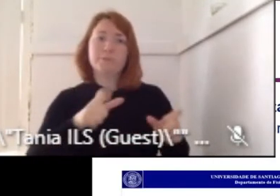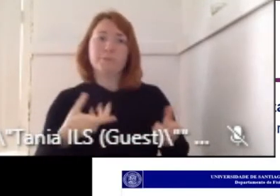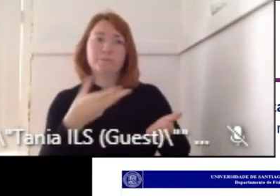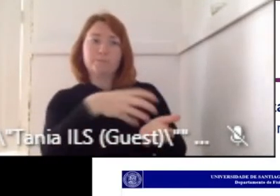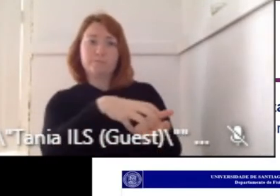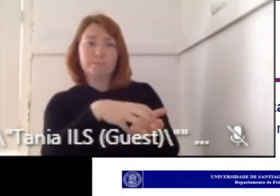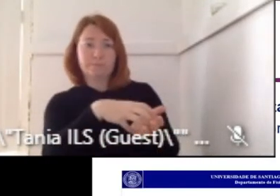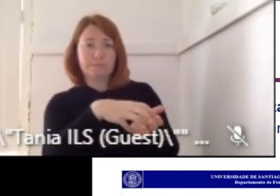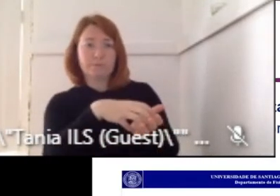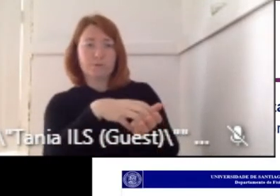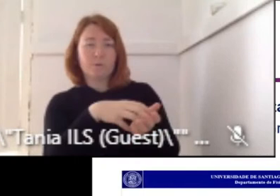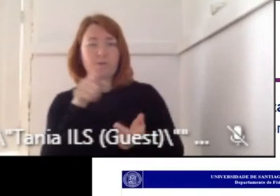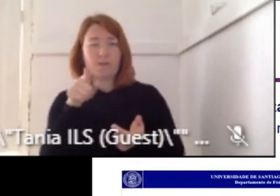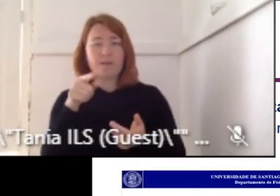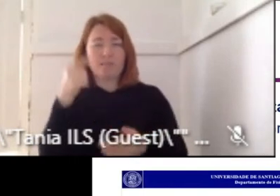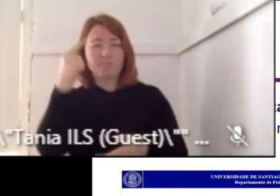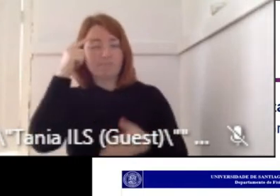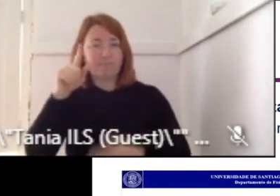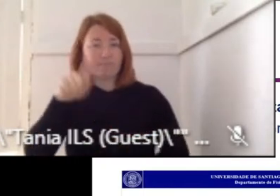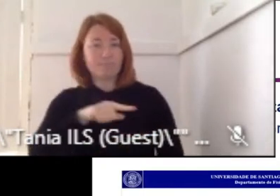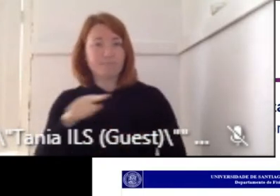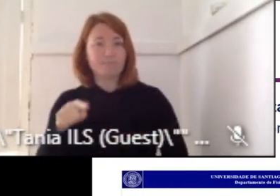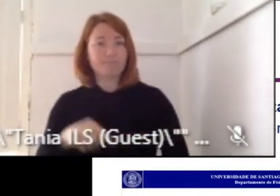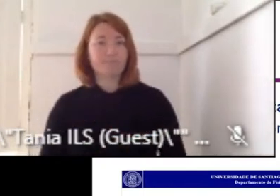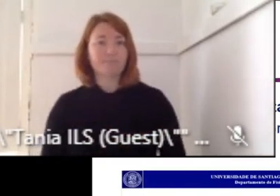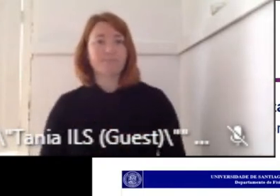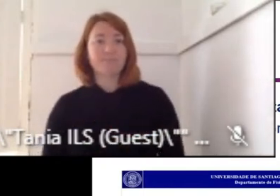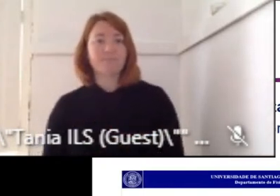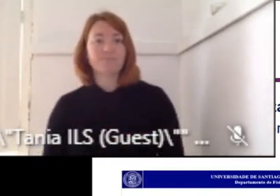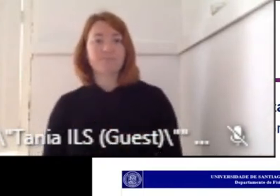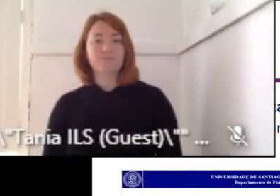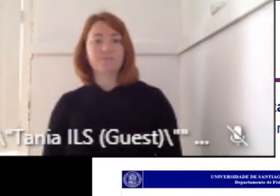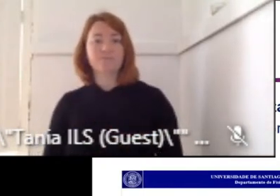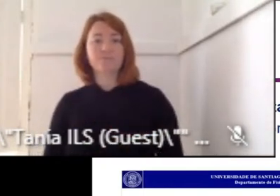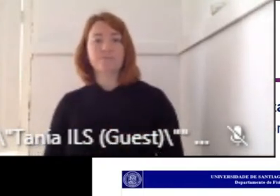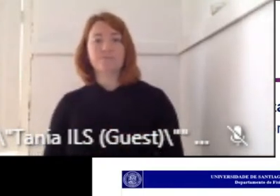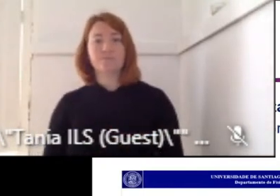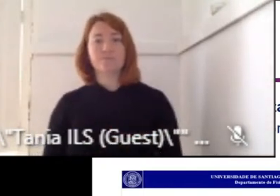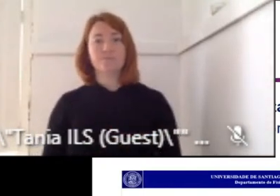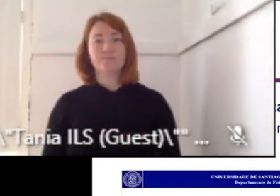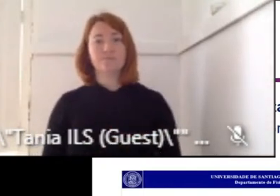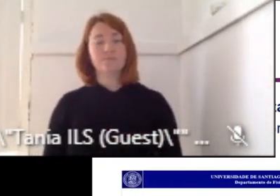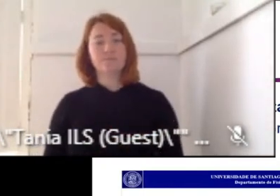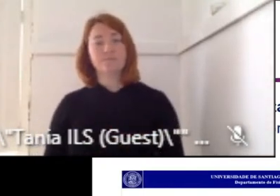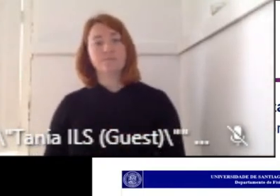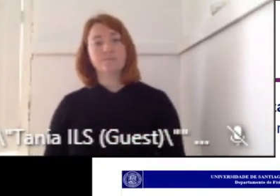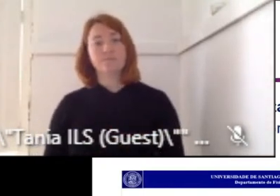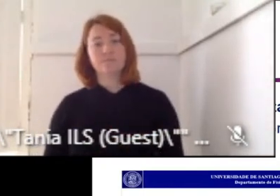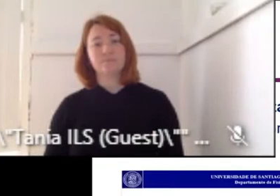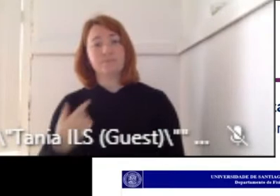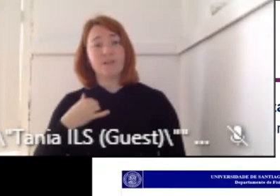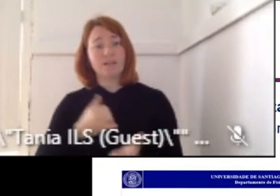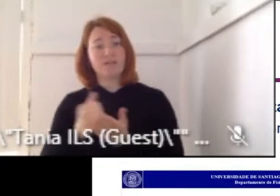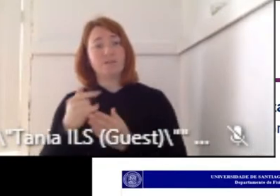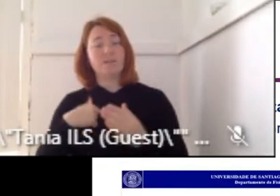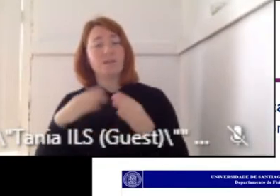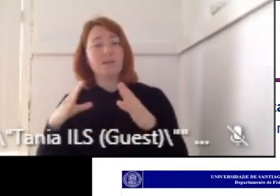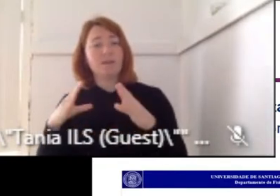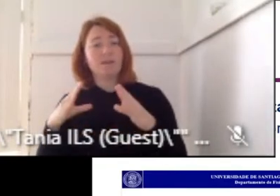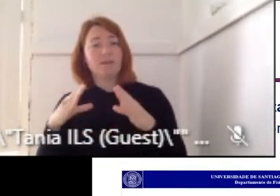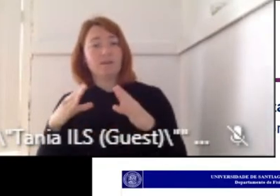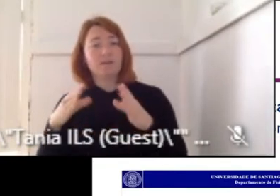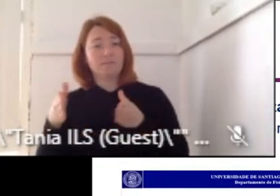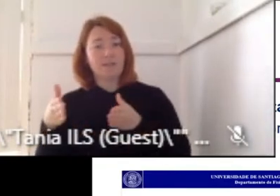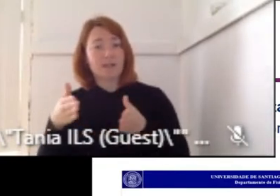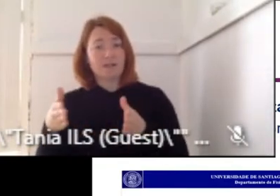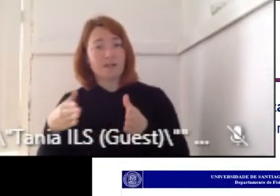Además, dentro, por ejemplo, del grado, de la asignatura que imparto en el grado de Ingeniería Química, dentro de mis